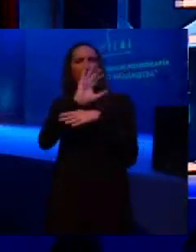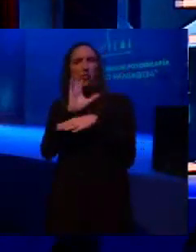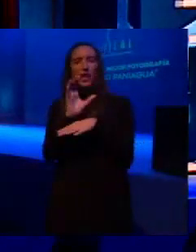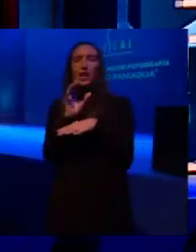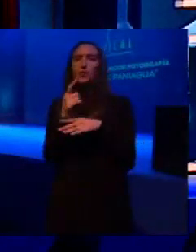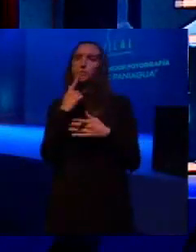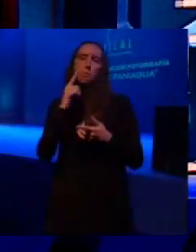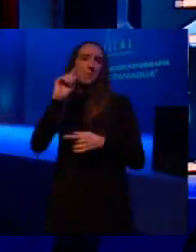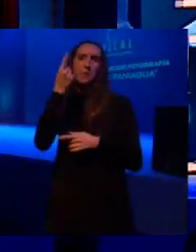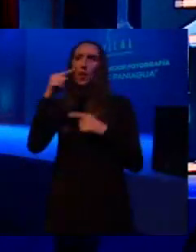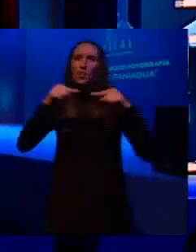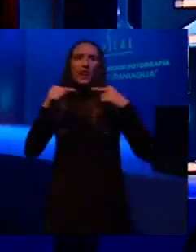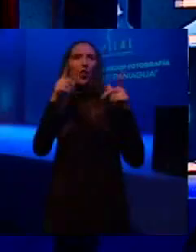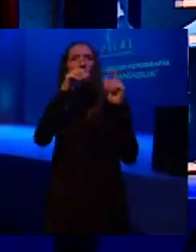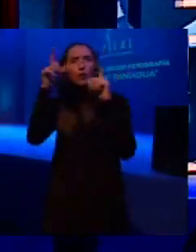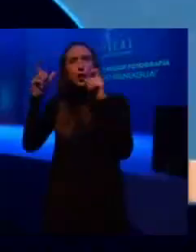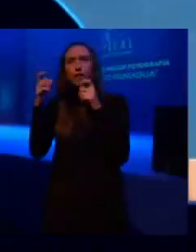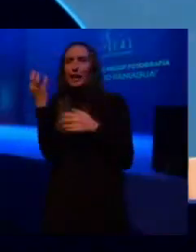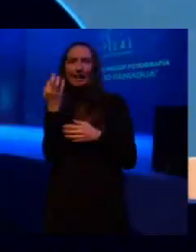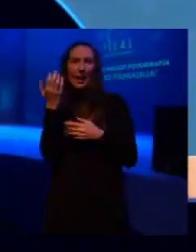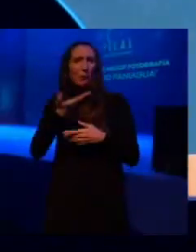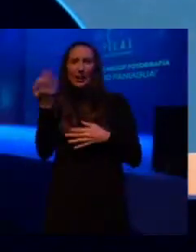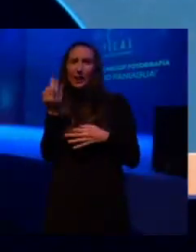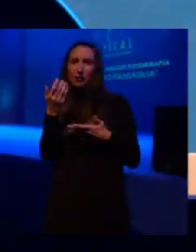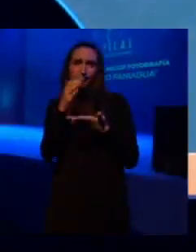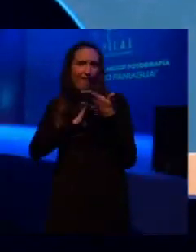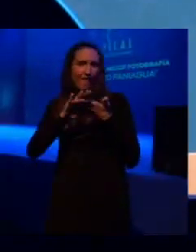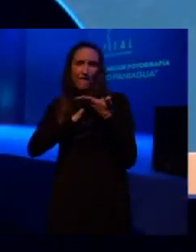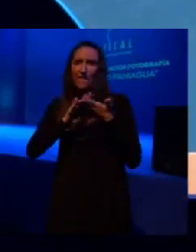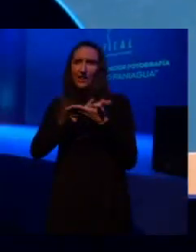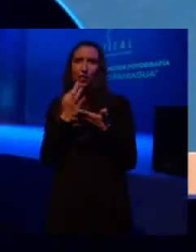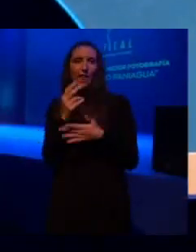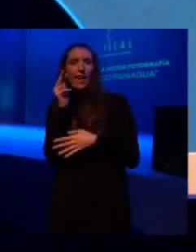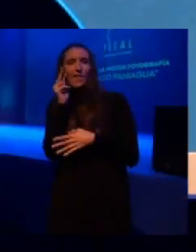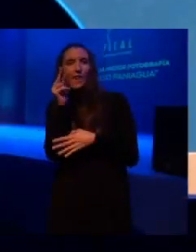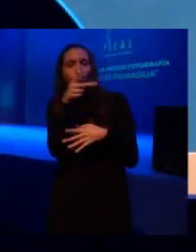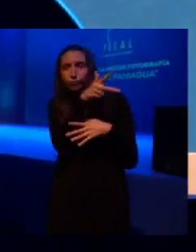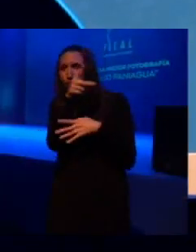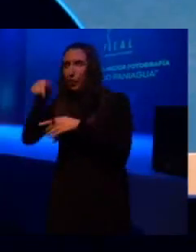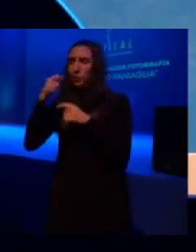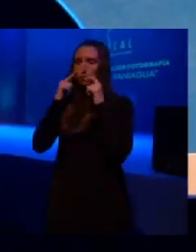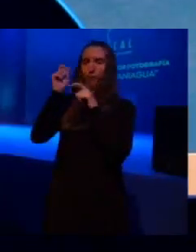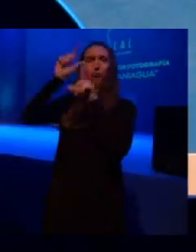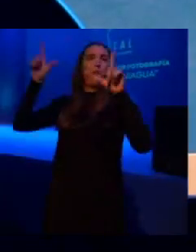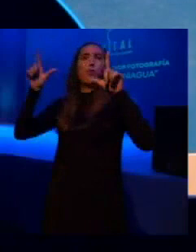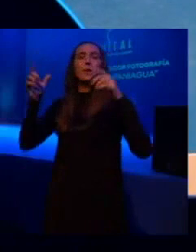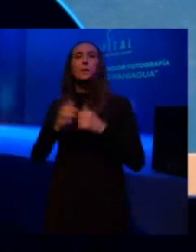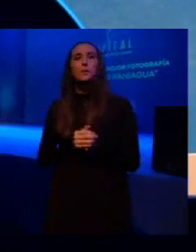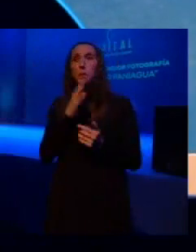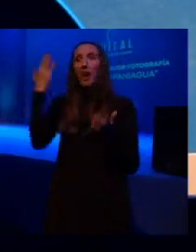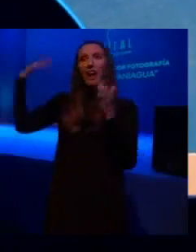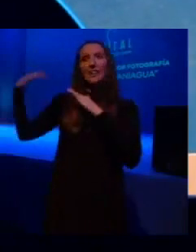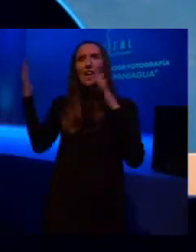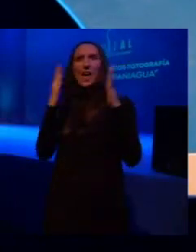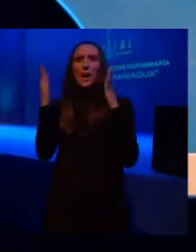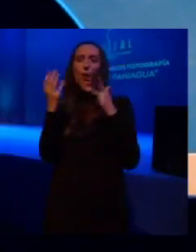de fotografía era estar seguro de algo muy básico, que se viera lo que se había rodado. Porque en aquellos tiempos había que mandar